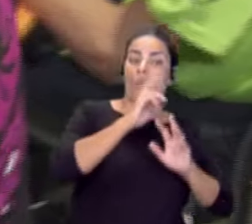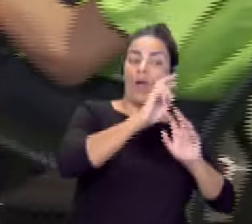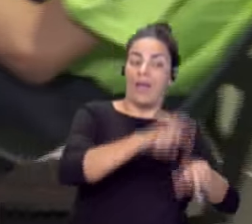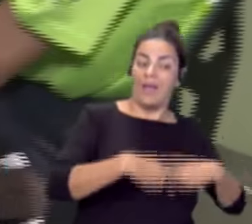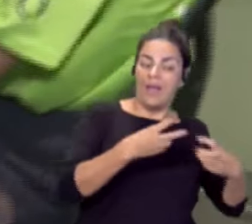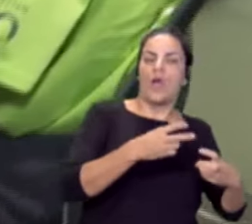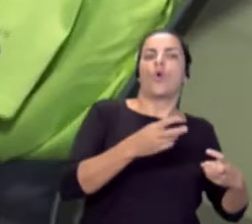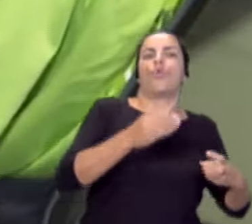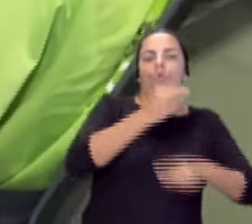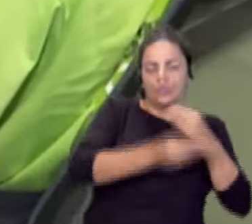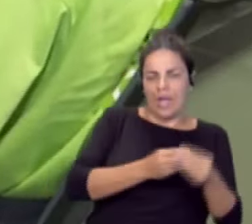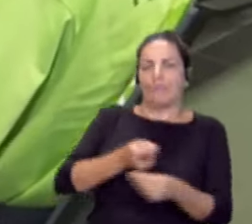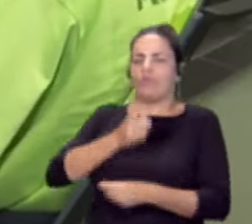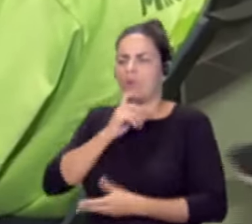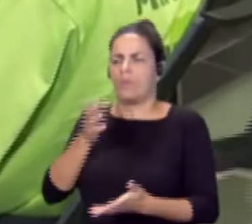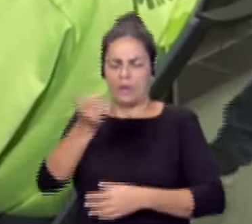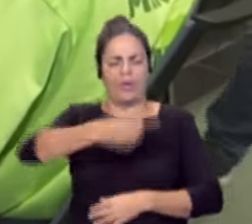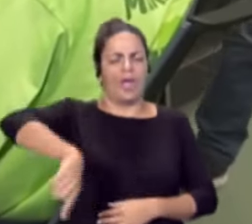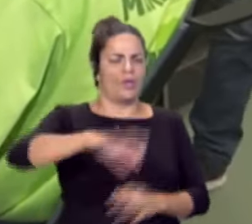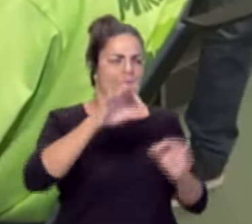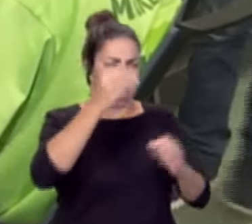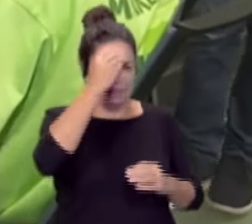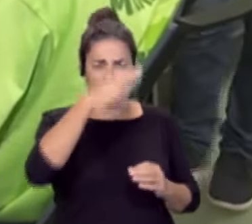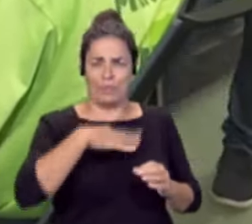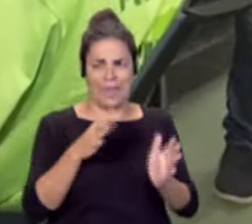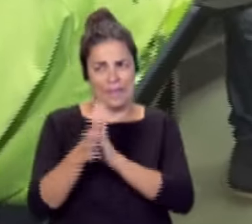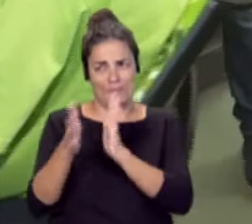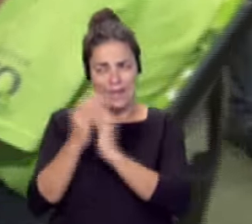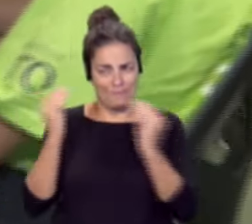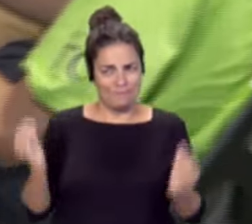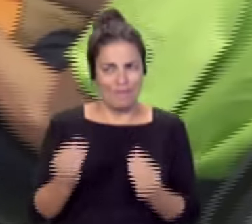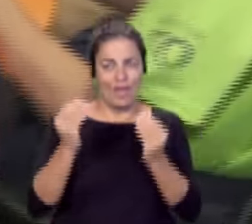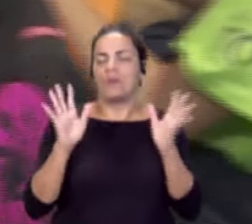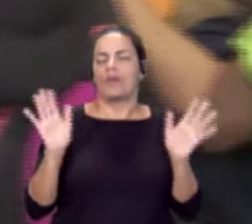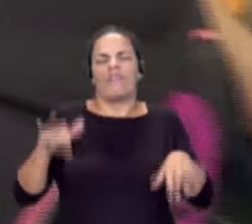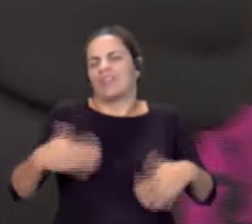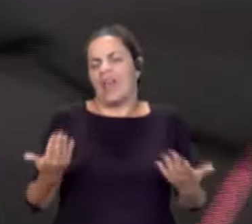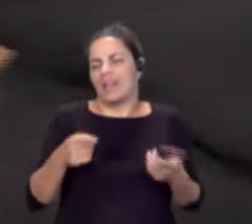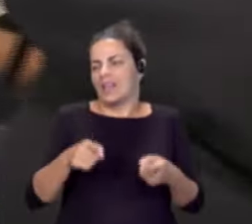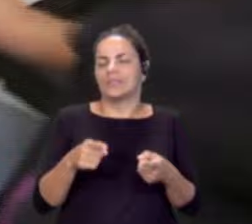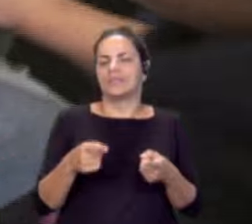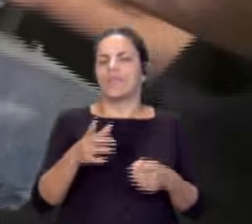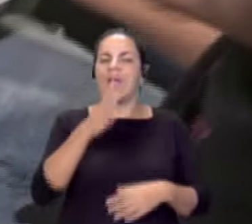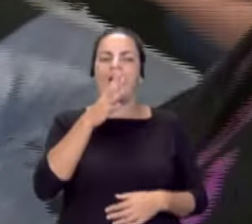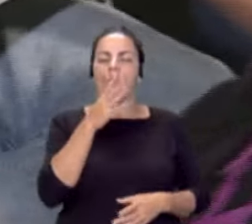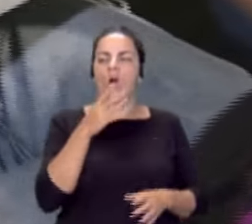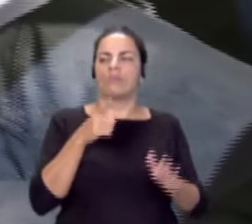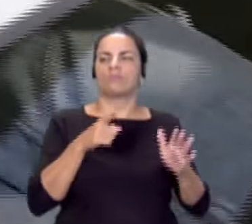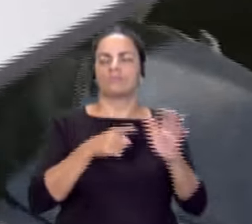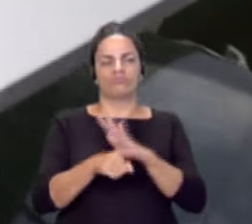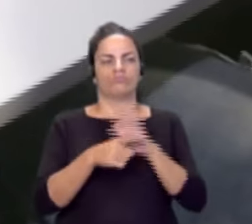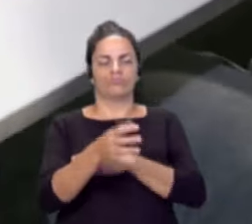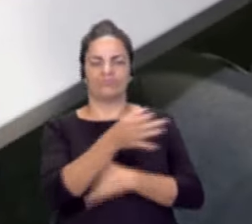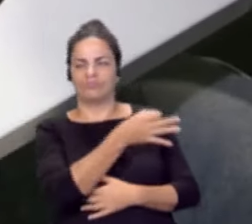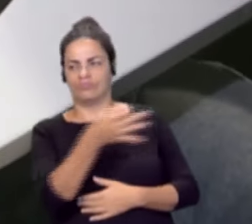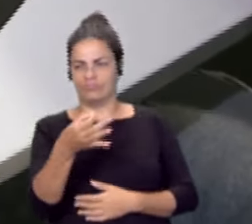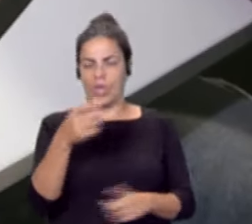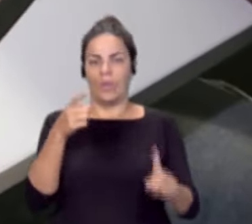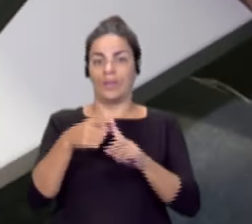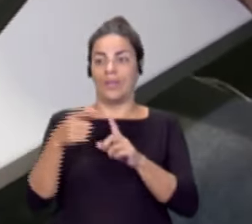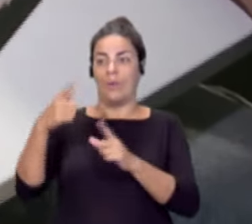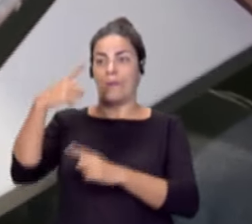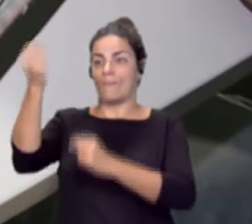yo, pero bueno, básicamente es eso. Gestión eficiente del agua para que nuestras